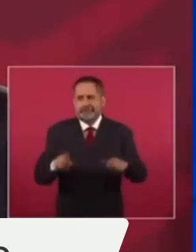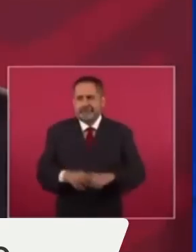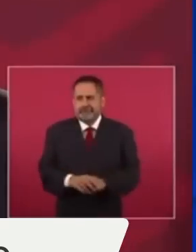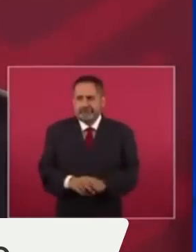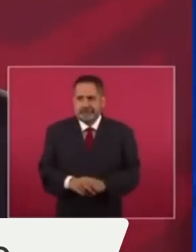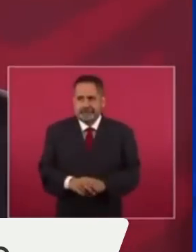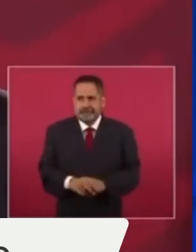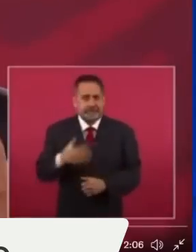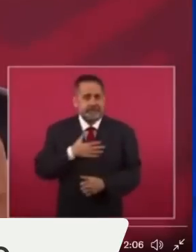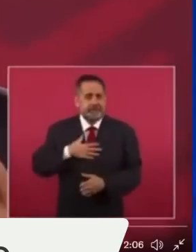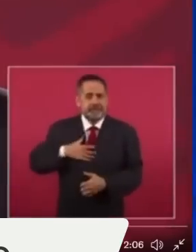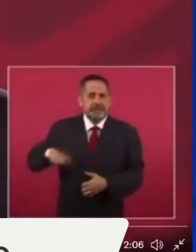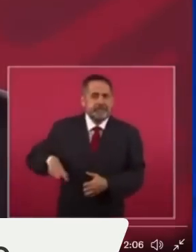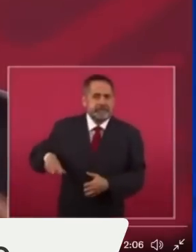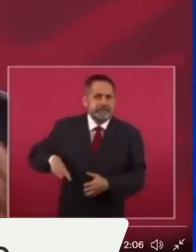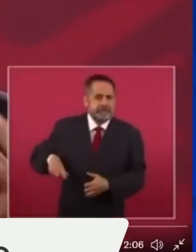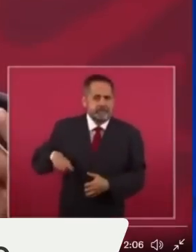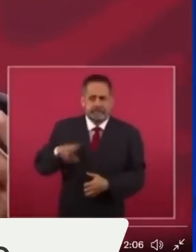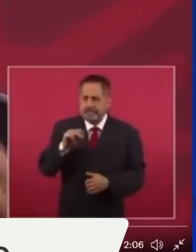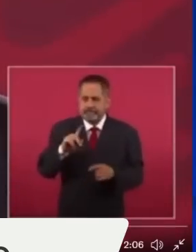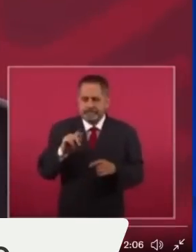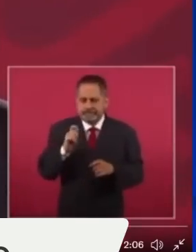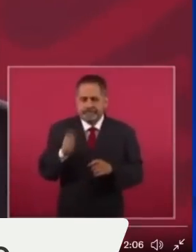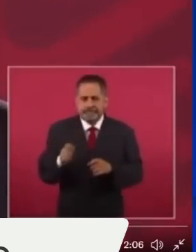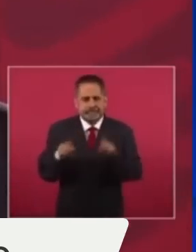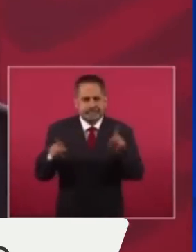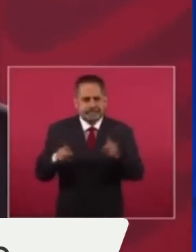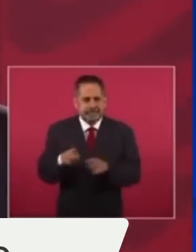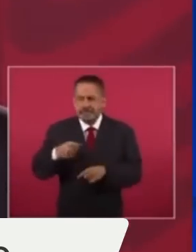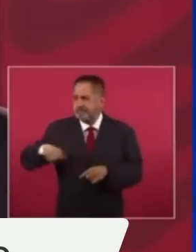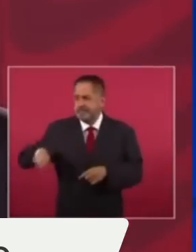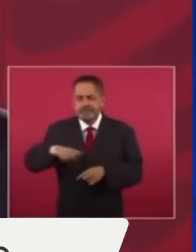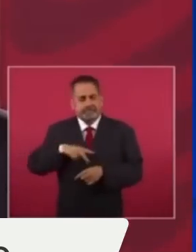nuestro gobierno no reprime